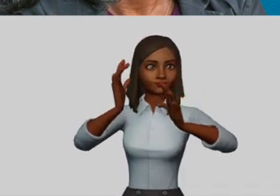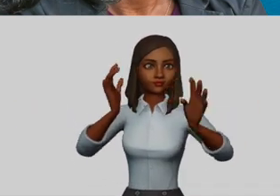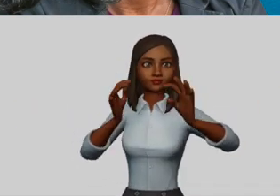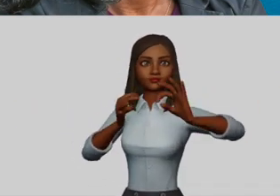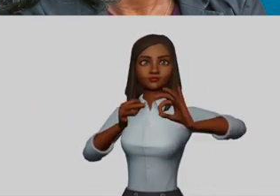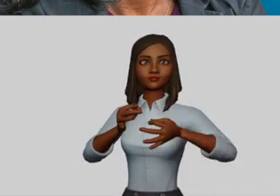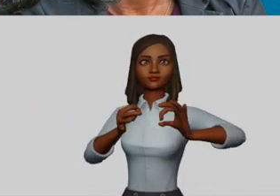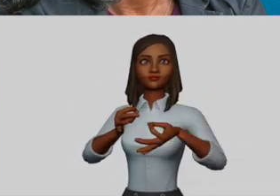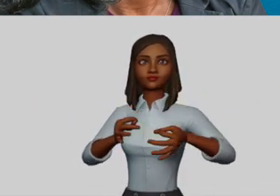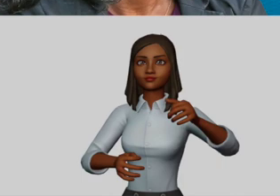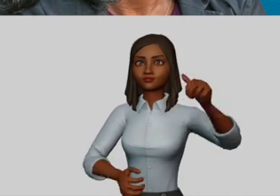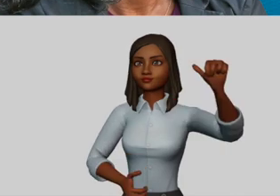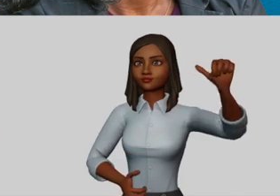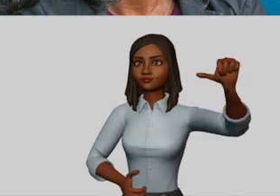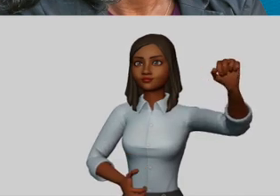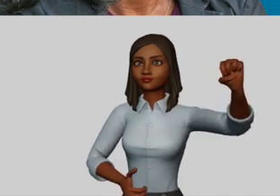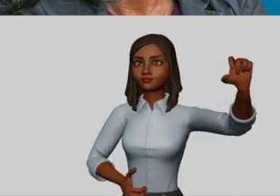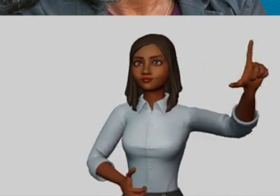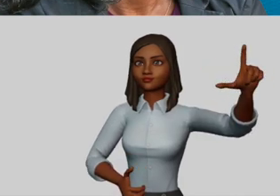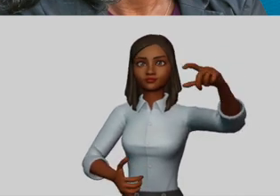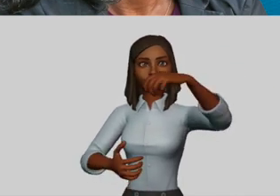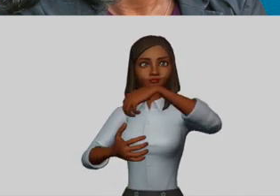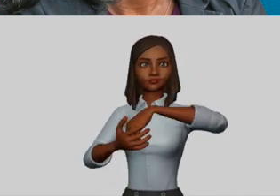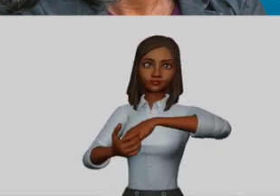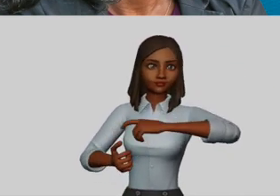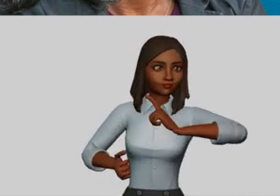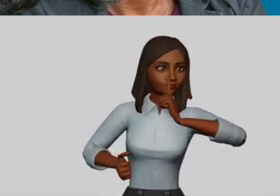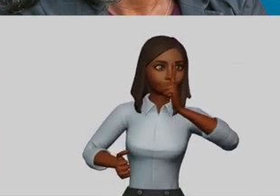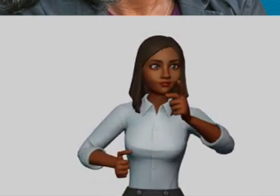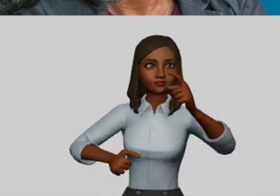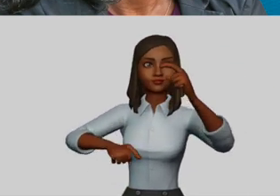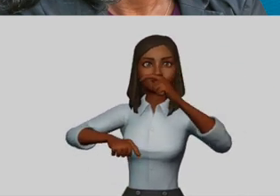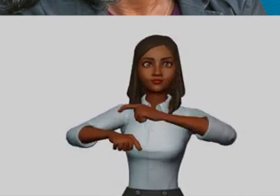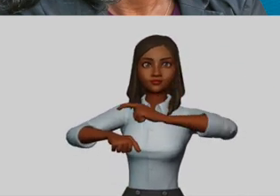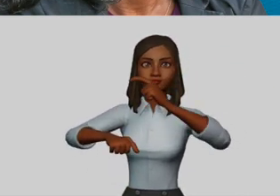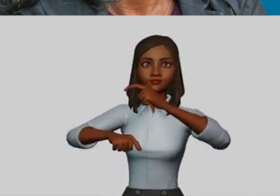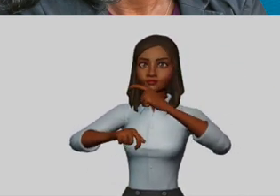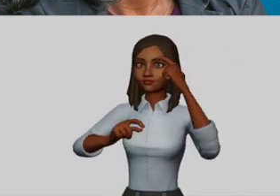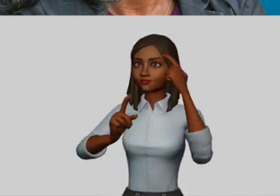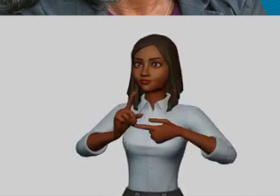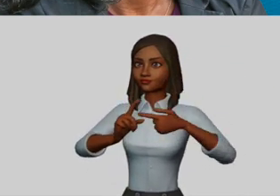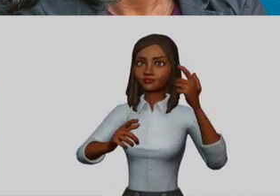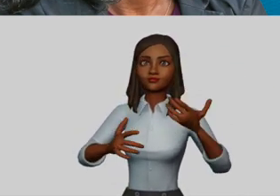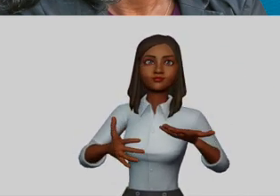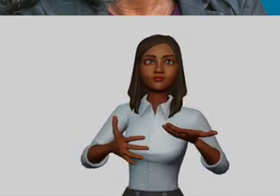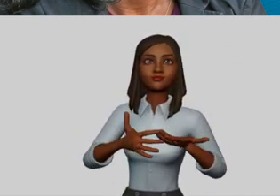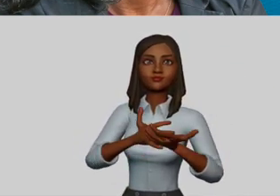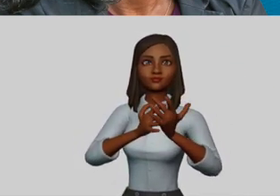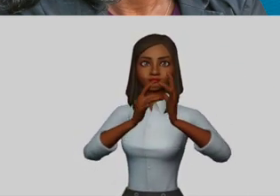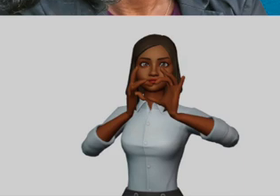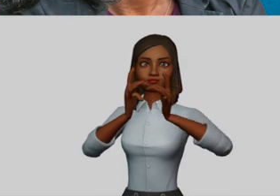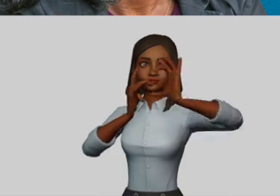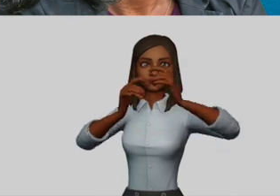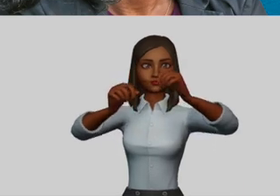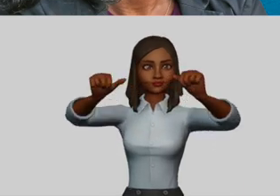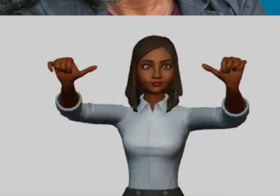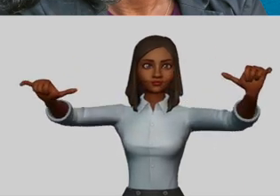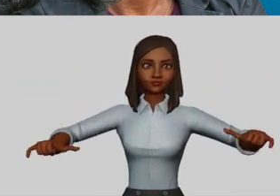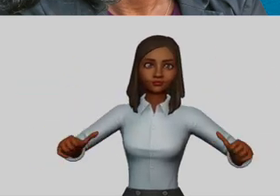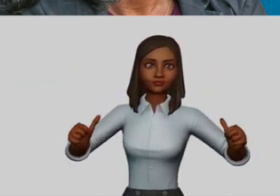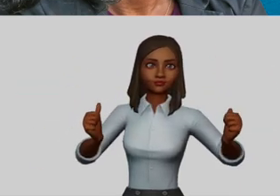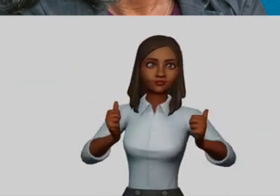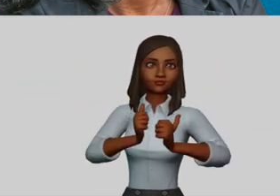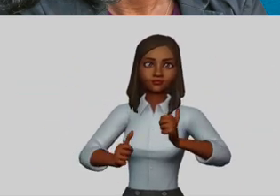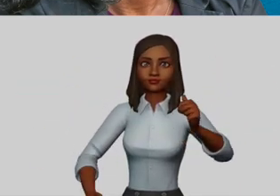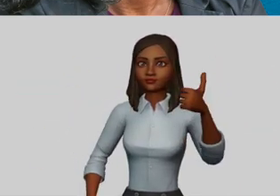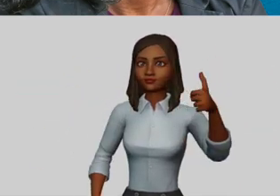a SignSpeak. Por este emprendimiento, Yamillet ha recibido prestigiosos fondos para emprendedores afroamericanos de parte de